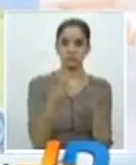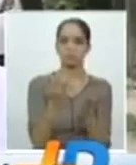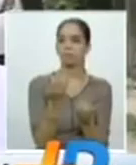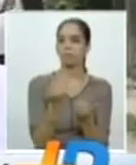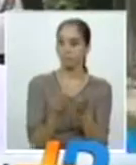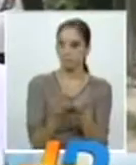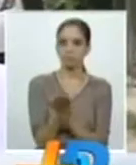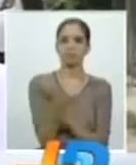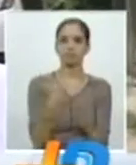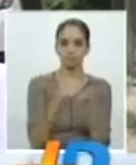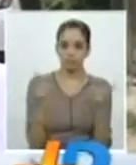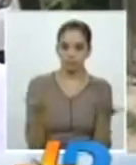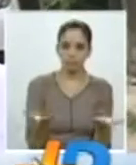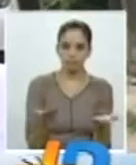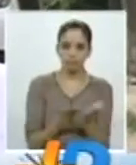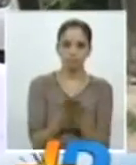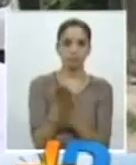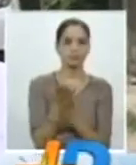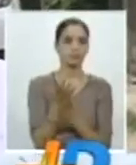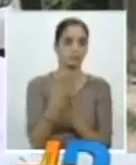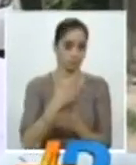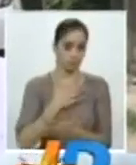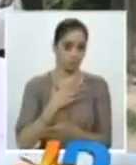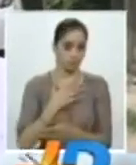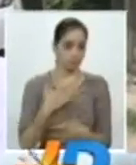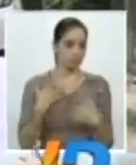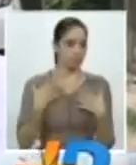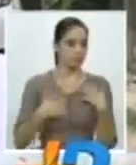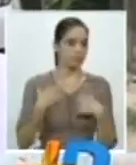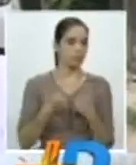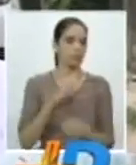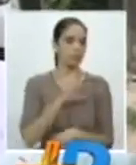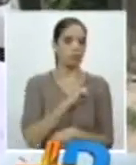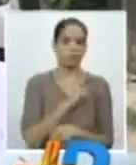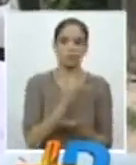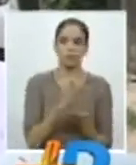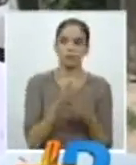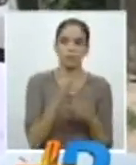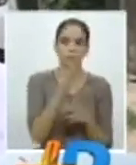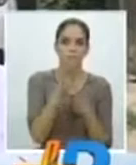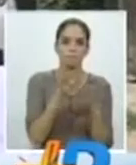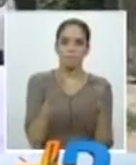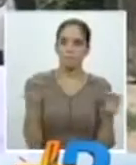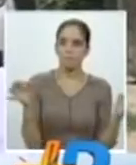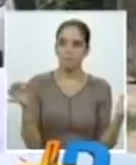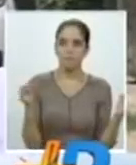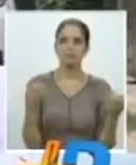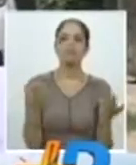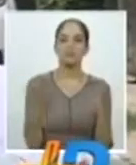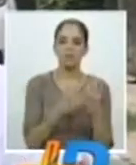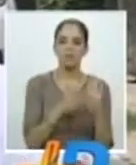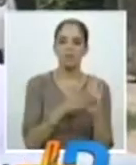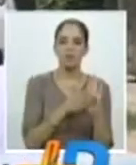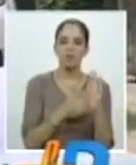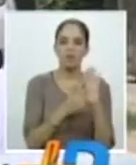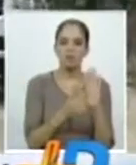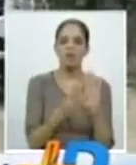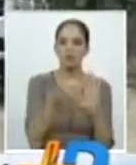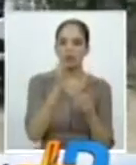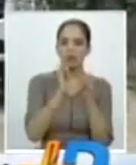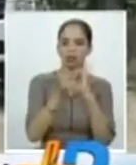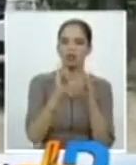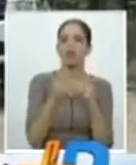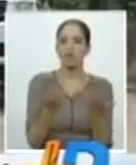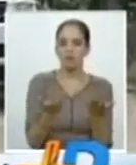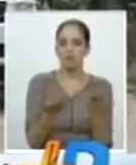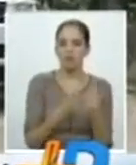libertad. El temor mío es que eso vaya a quedar así, porque ya hoy, ¿cómo van a tener pruebas de que él tenía alcohol?